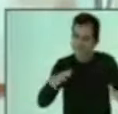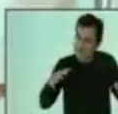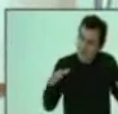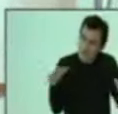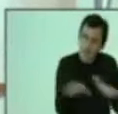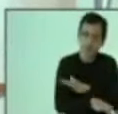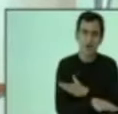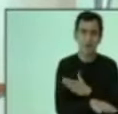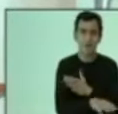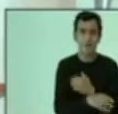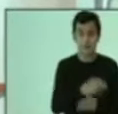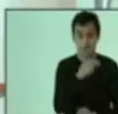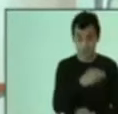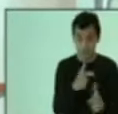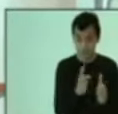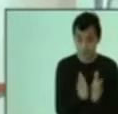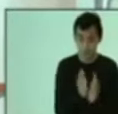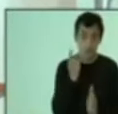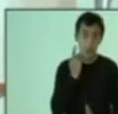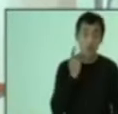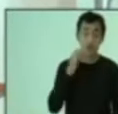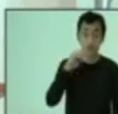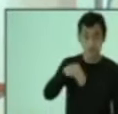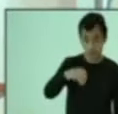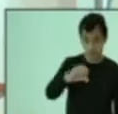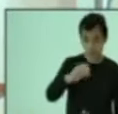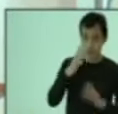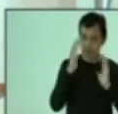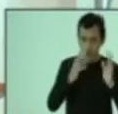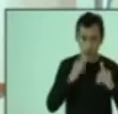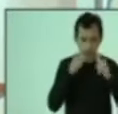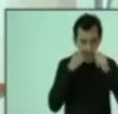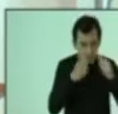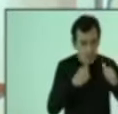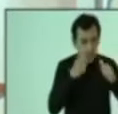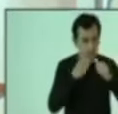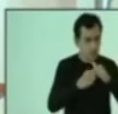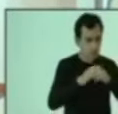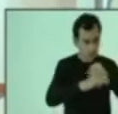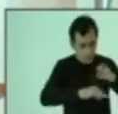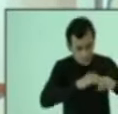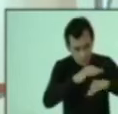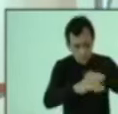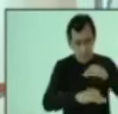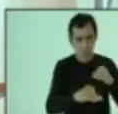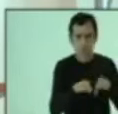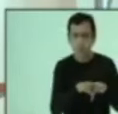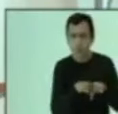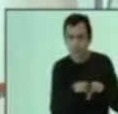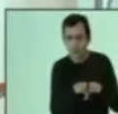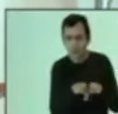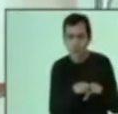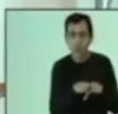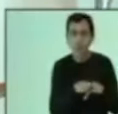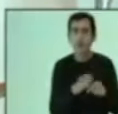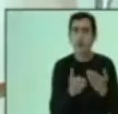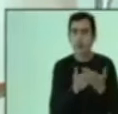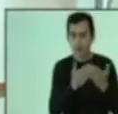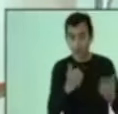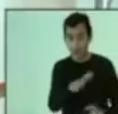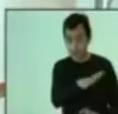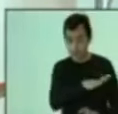Y Movimiento Ciudadano ya está caminando. Es tiempo de los ciudadanos, y